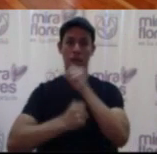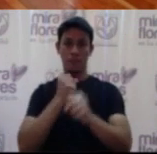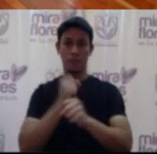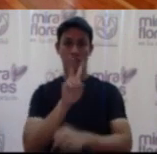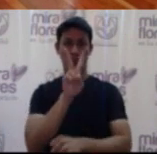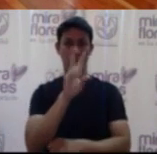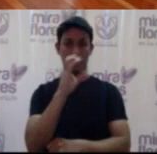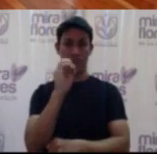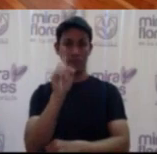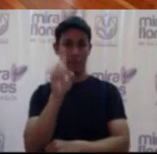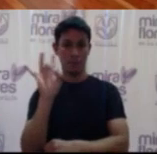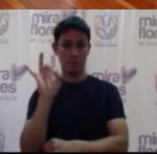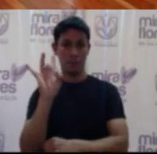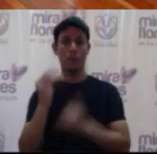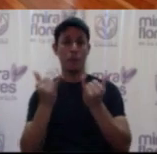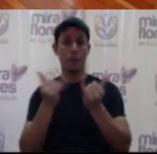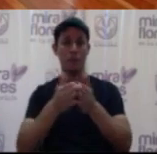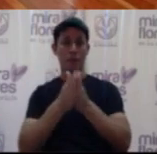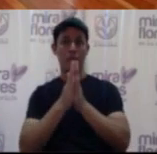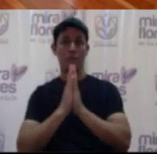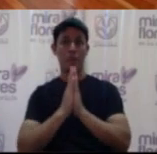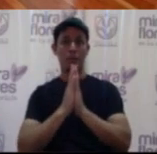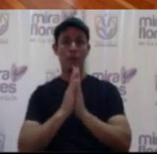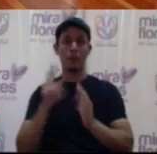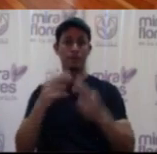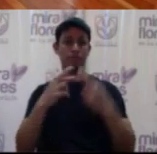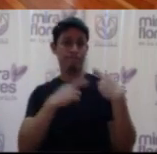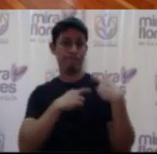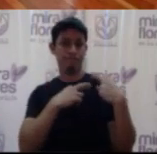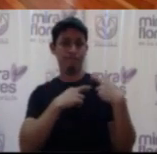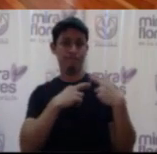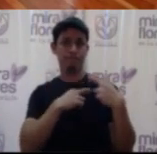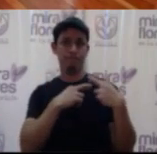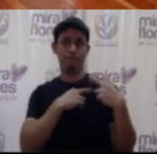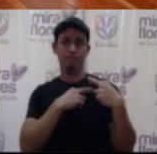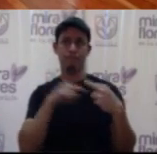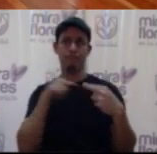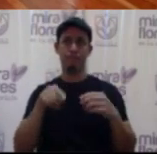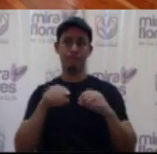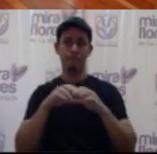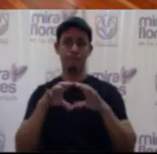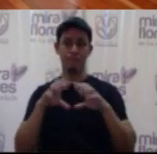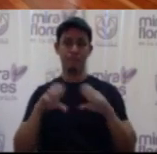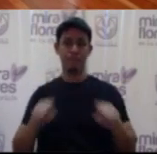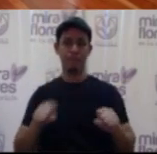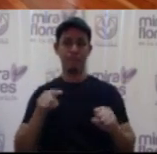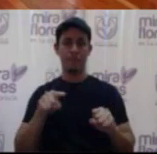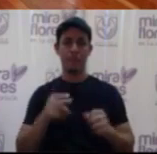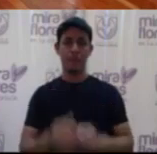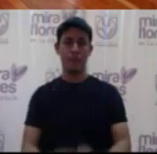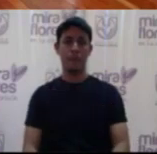voy a pedir al señor gerente municipal encargado de la Secretaría General que se sirva a pasar la lista del caso.